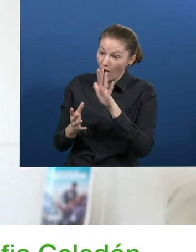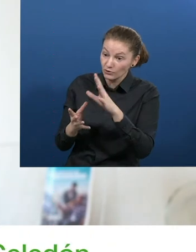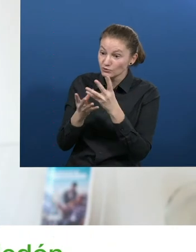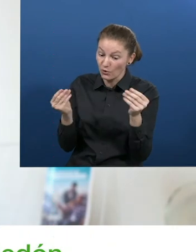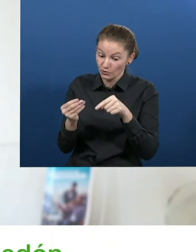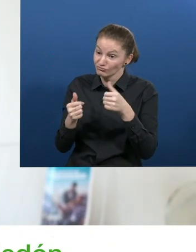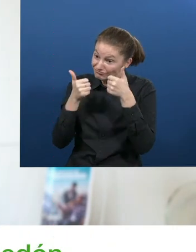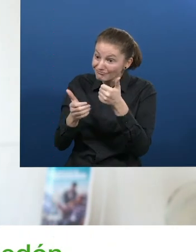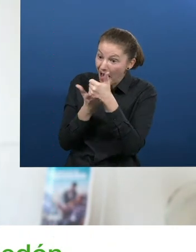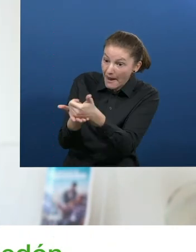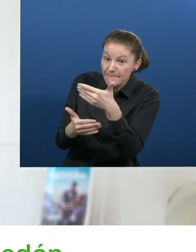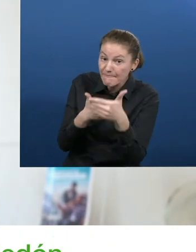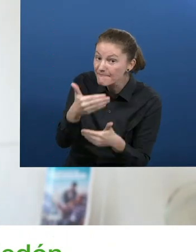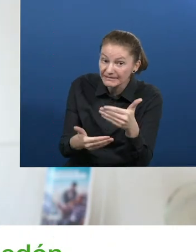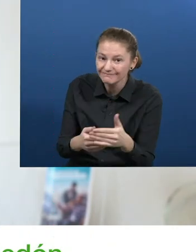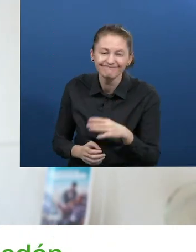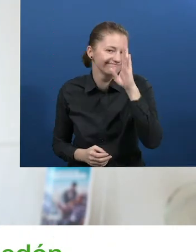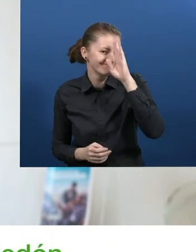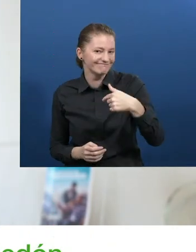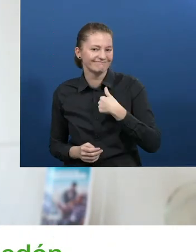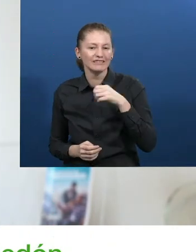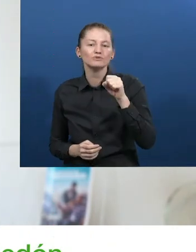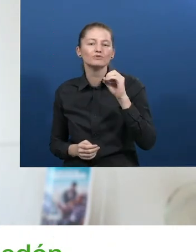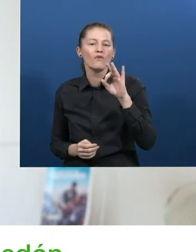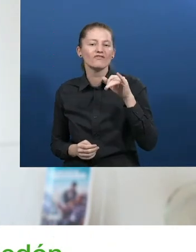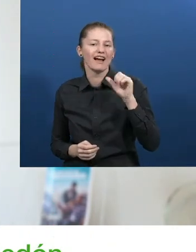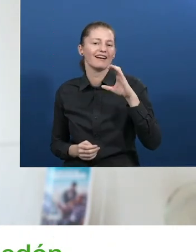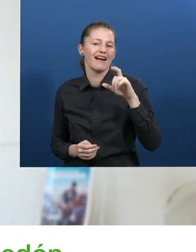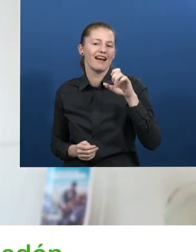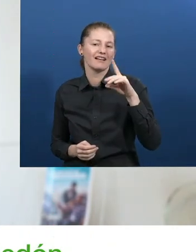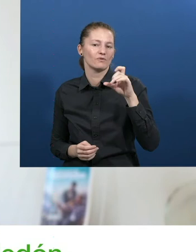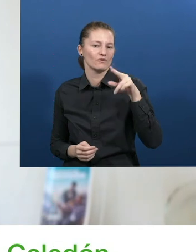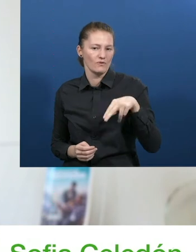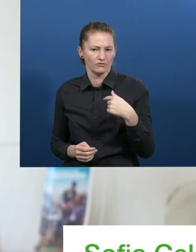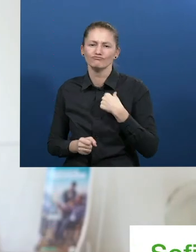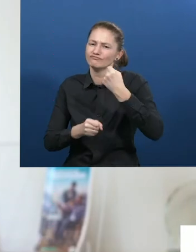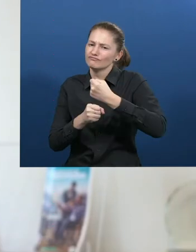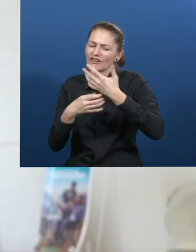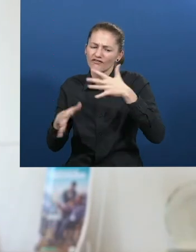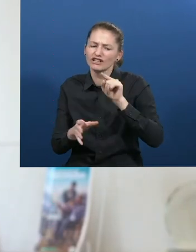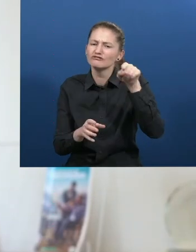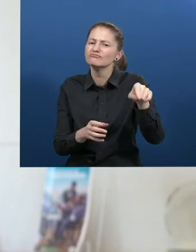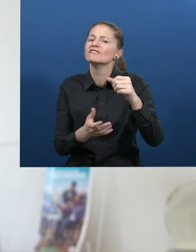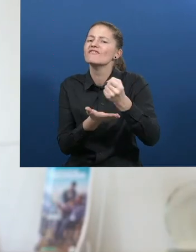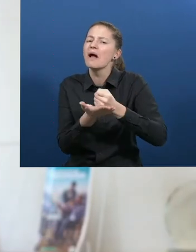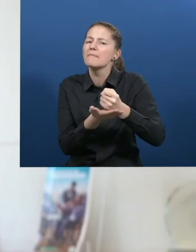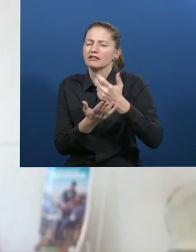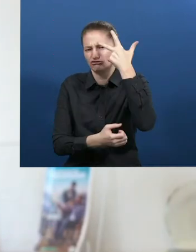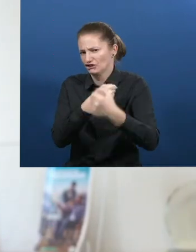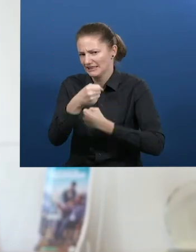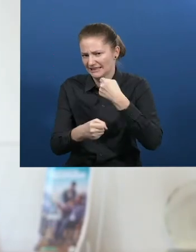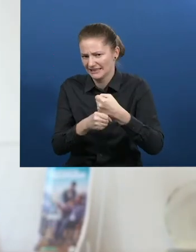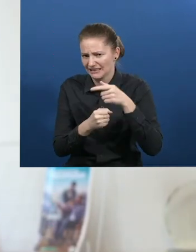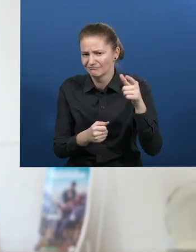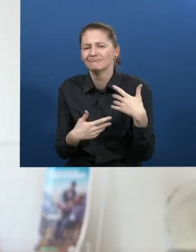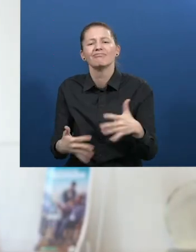Hola, soy Sofía Celedón, trabajo en farmacia hace 3 años. Gracias al programa de inclusión, me ha ayudado